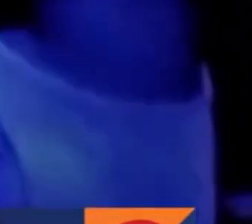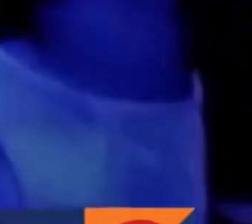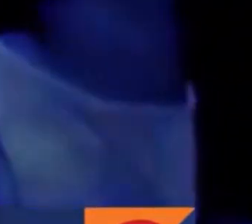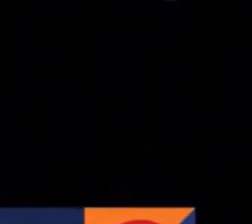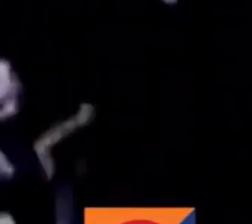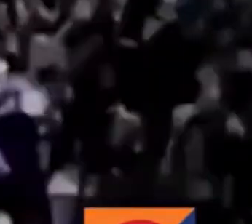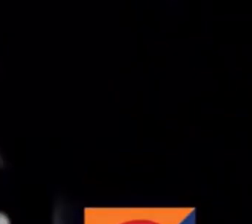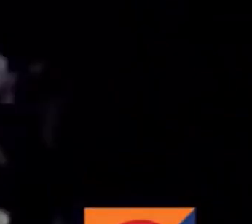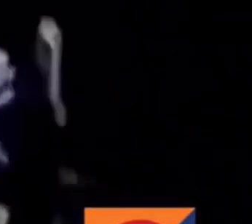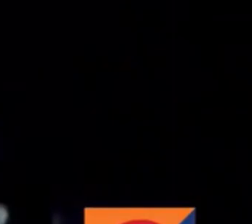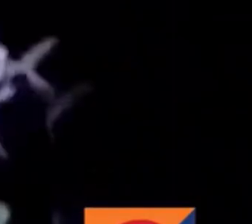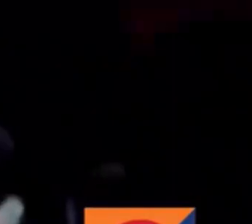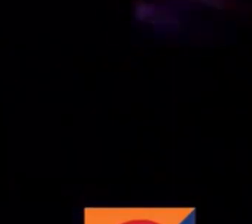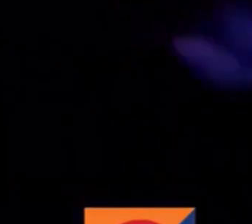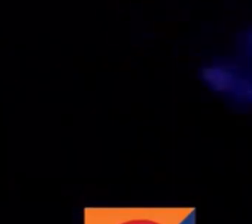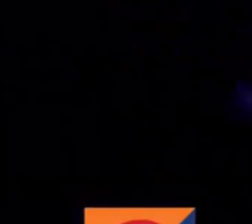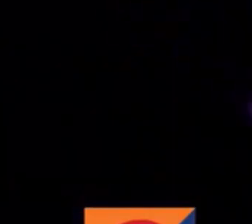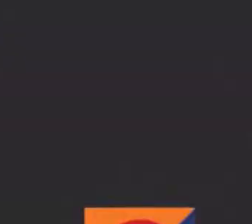Estéreo.